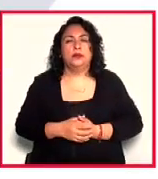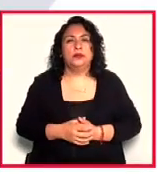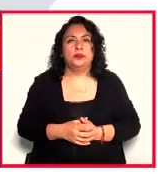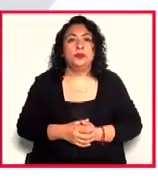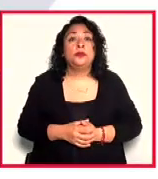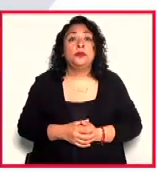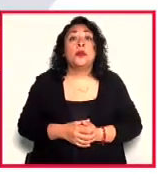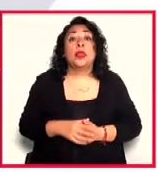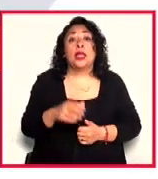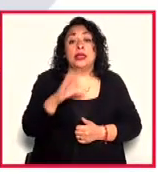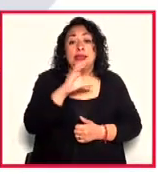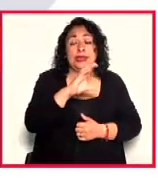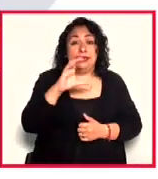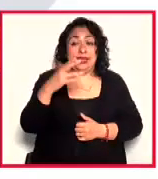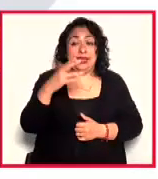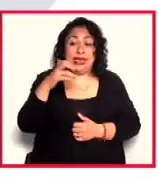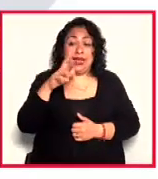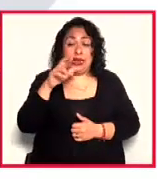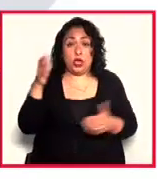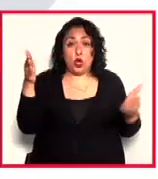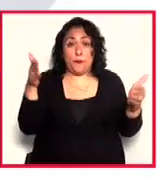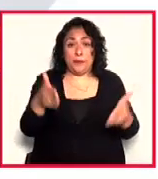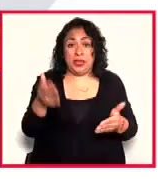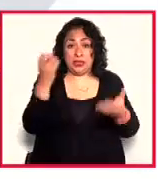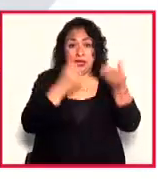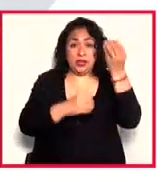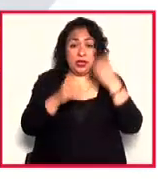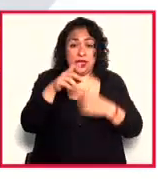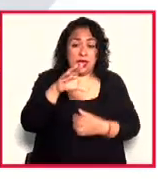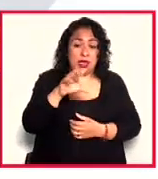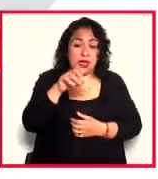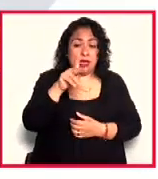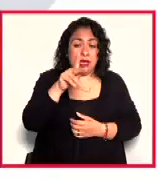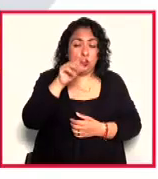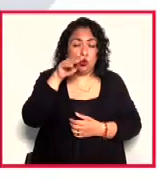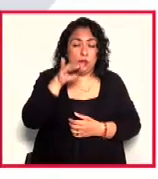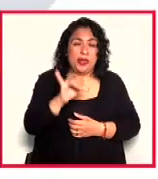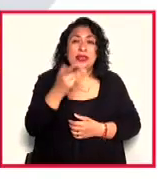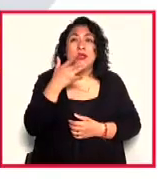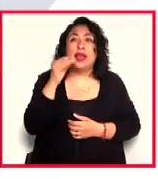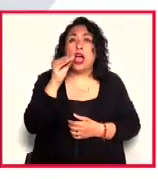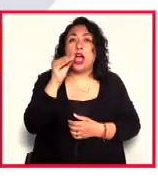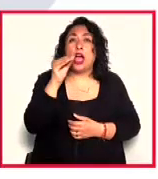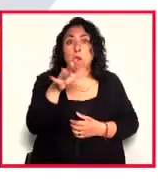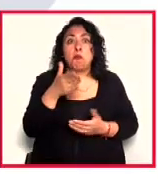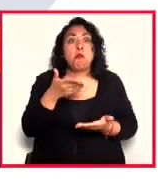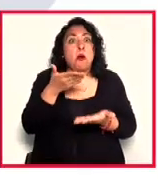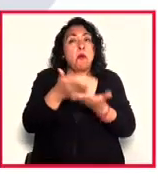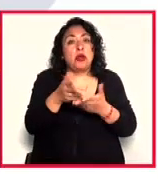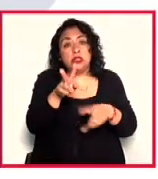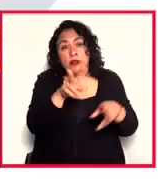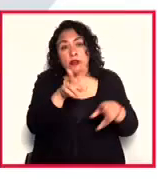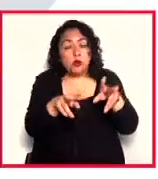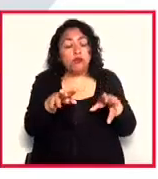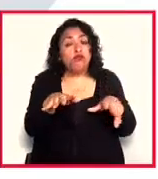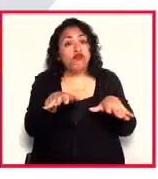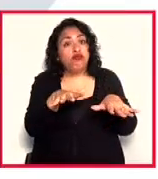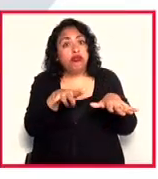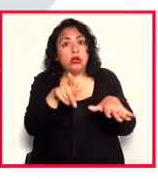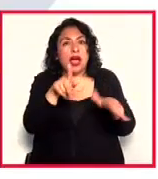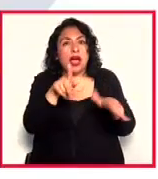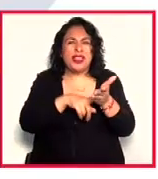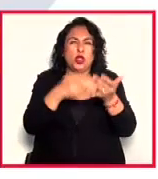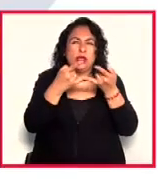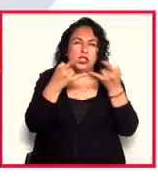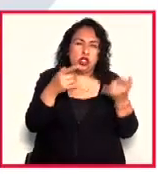El Centro Cultural Helénico presenta la obra Katsumi y el Dragón, una atractiva propuesta visual que ofrece a través de la mitología y